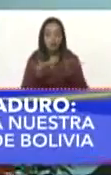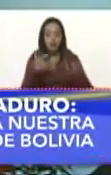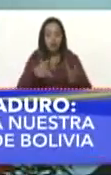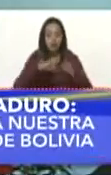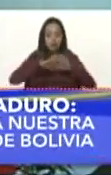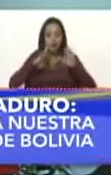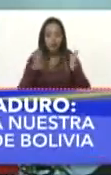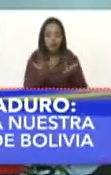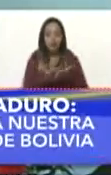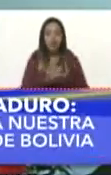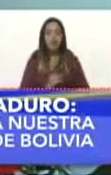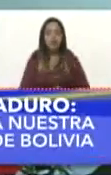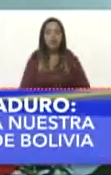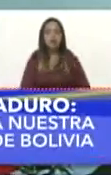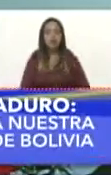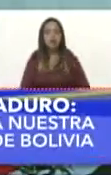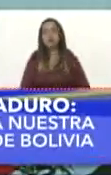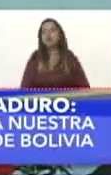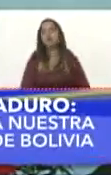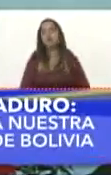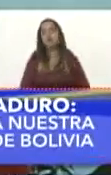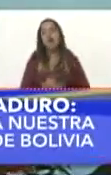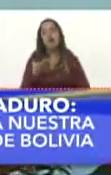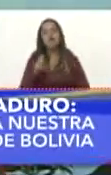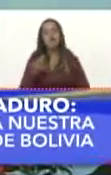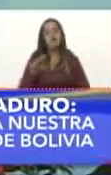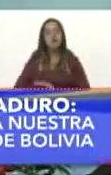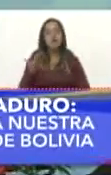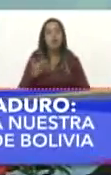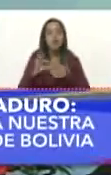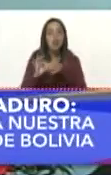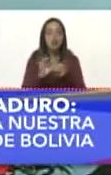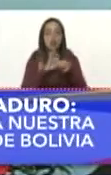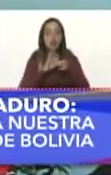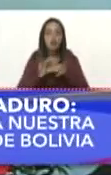mundo, es muy importante la unión